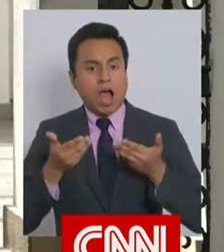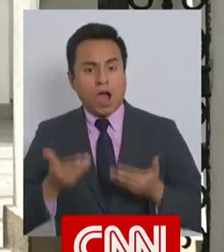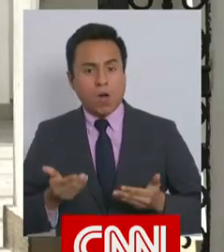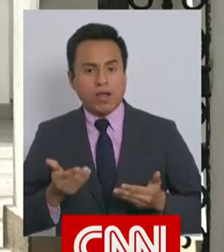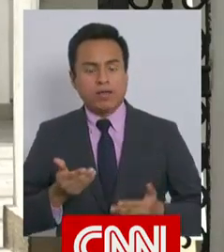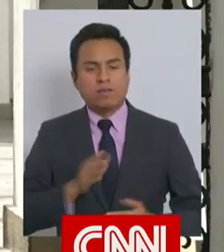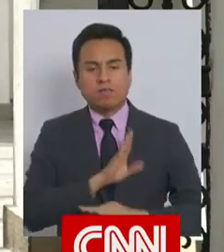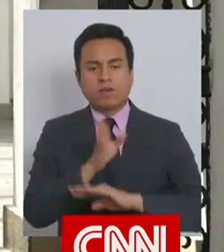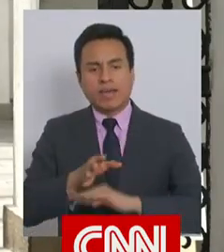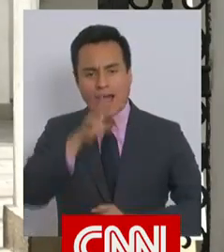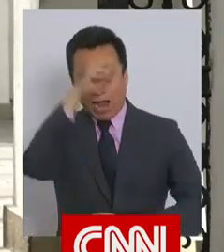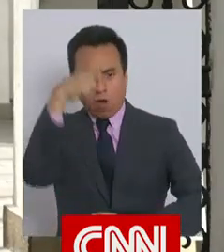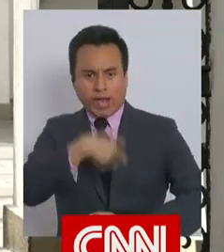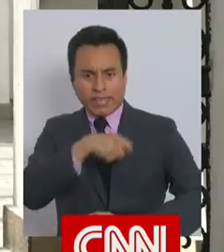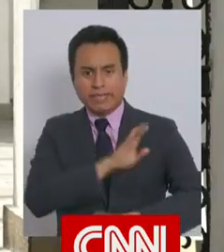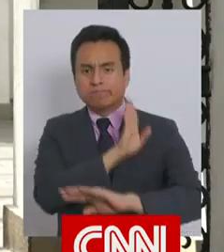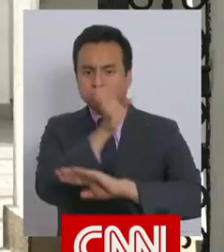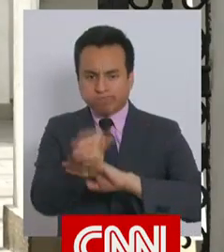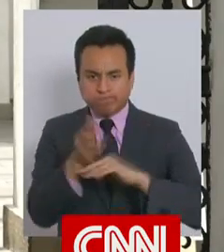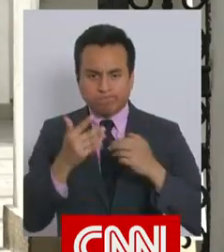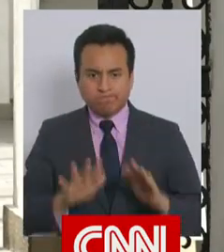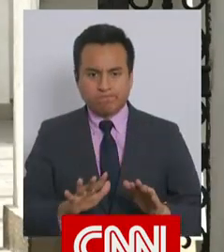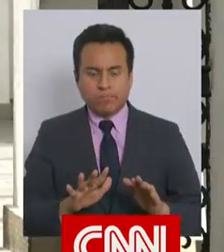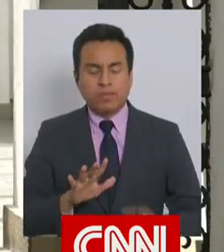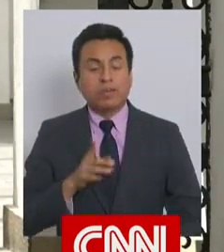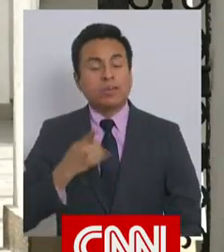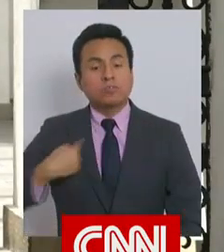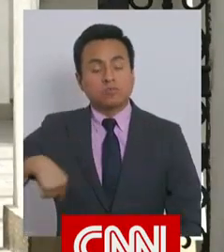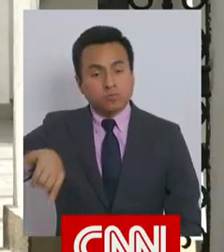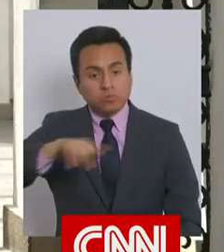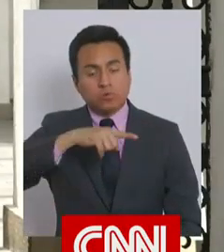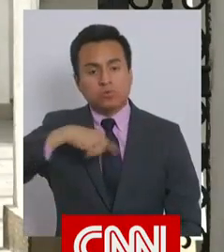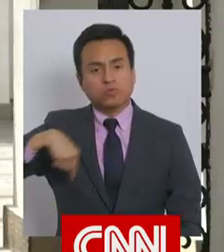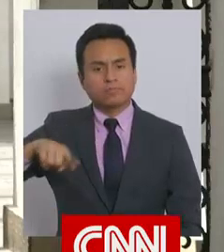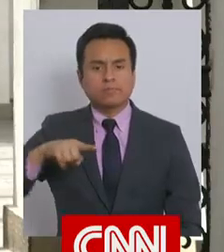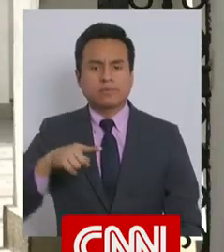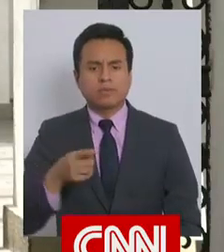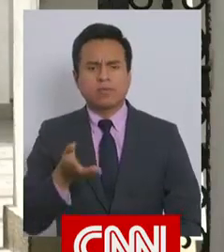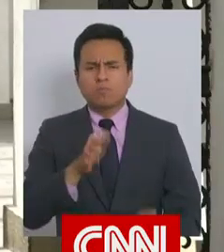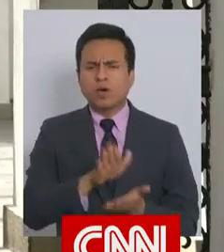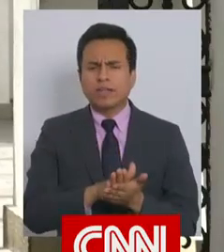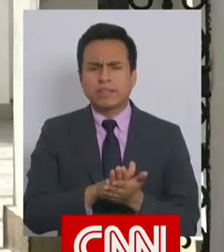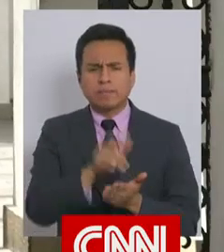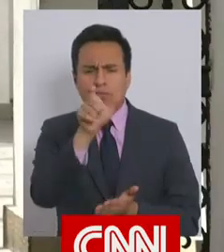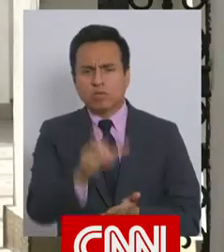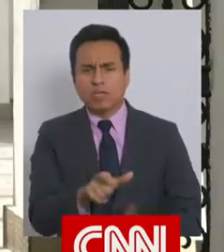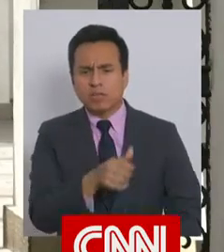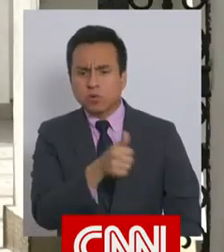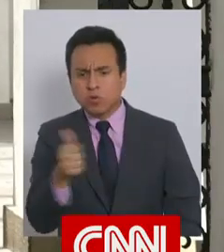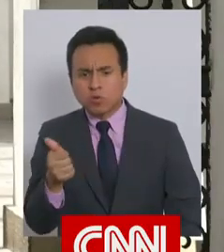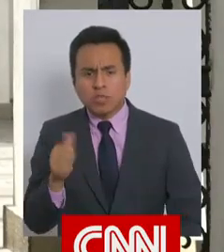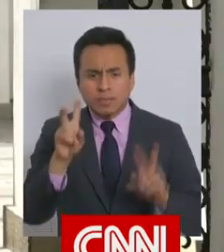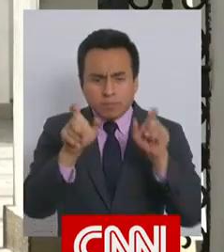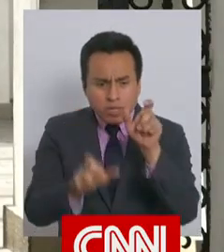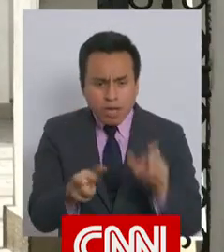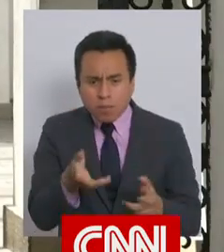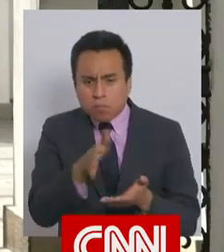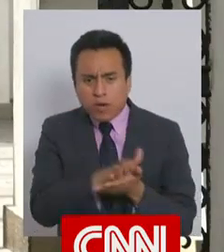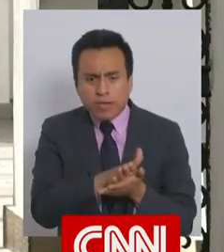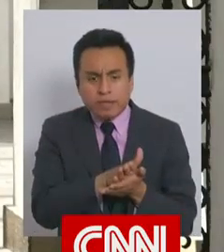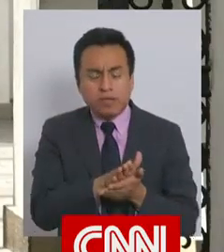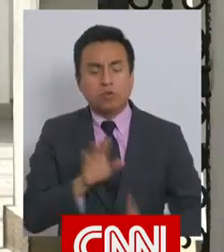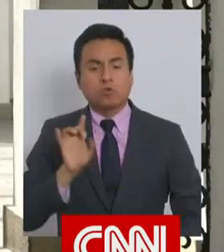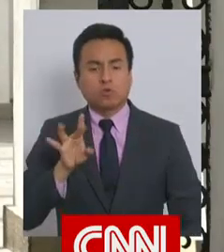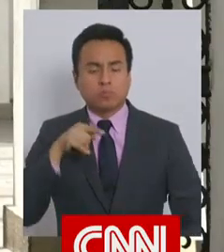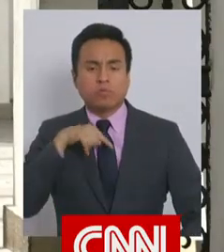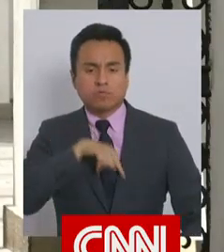en la Araucanía. Y para nosotros, la muerte de toda persona es un